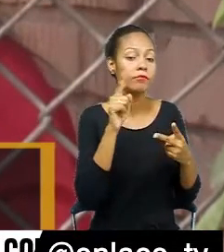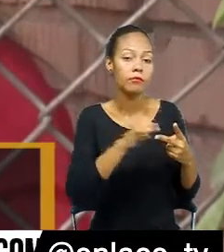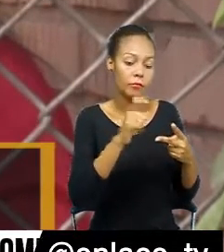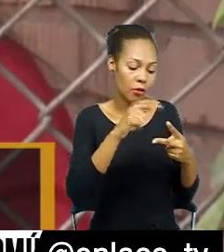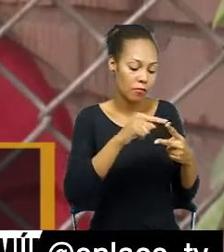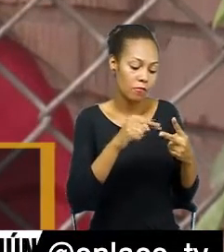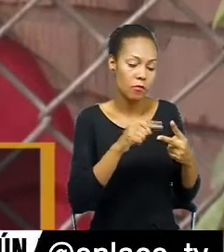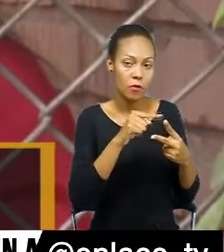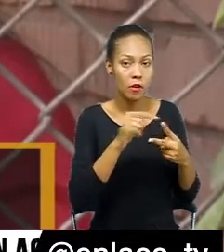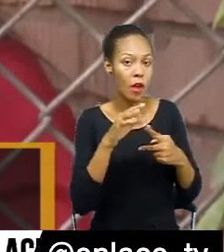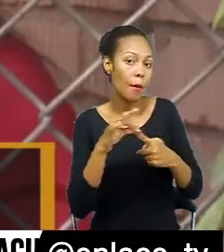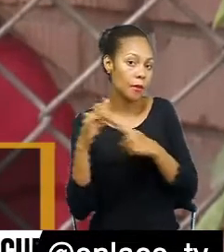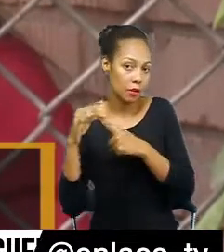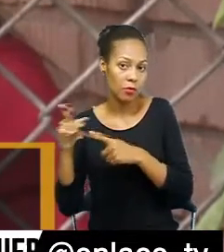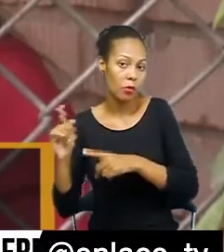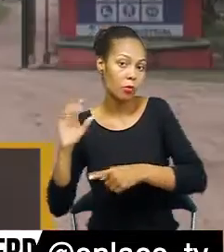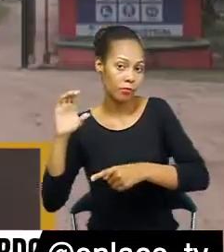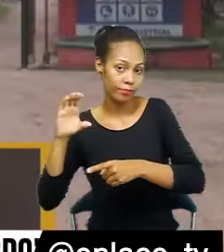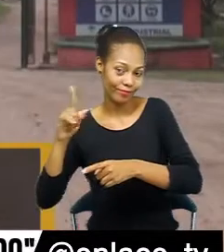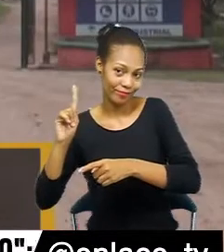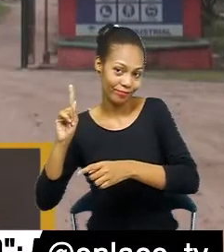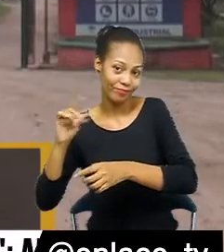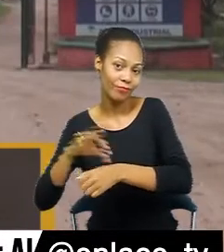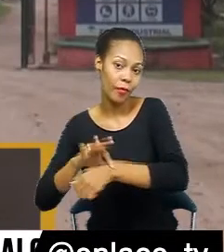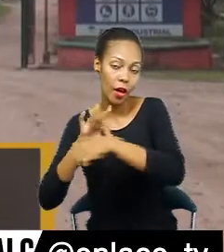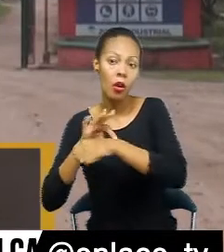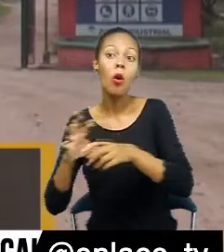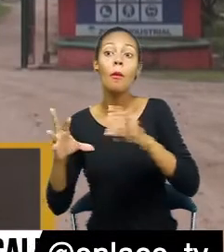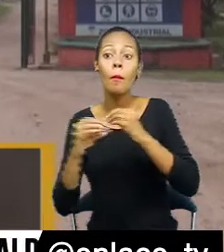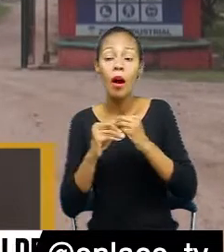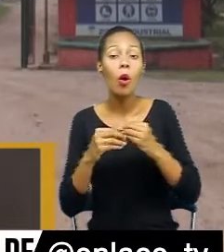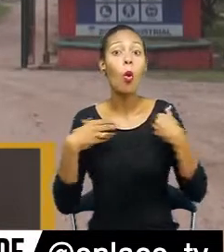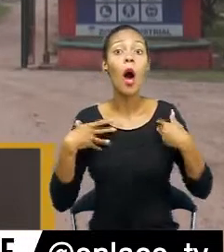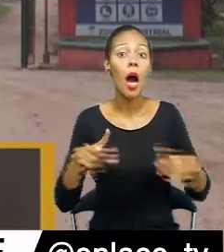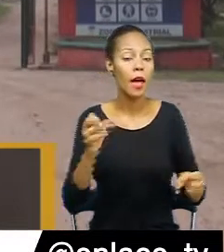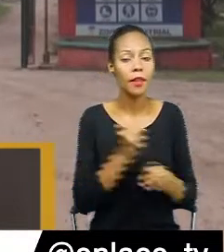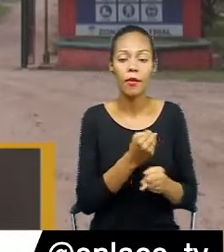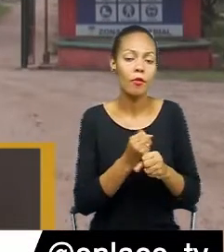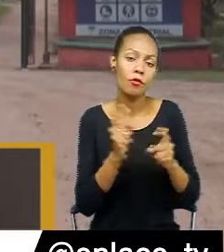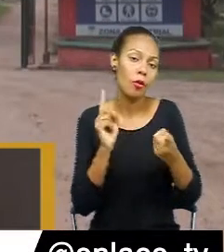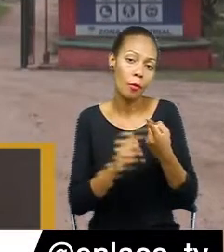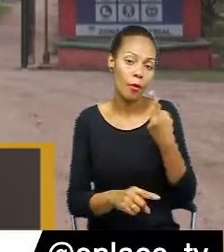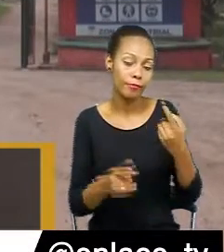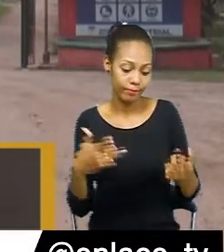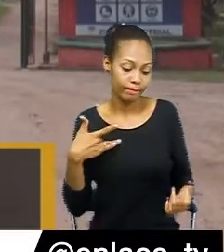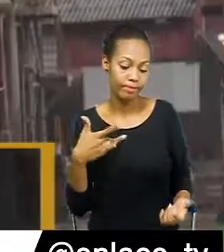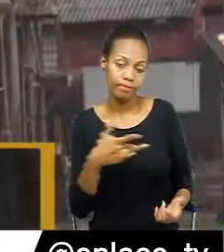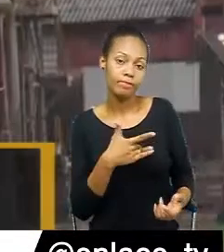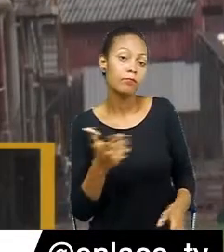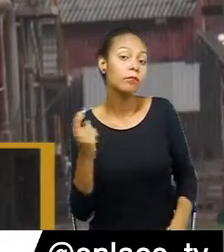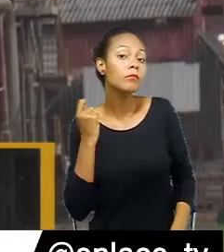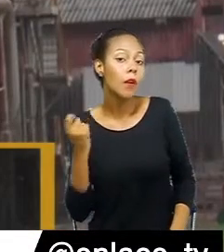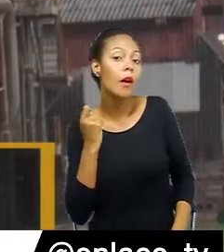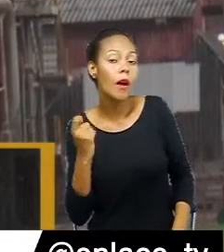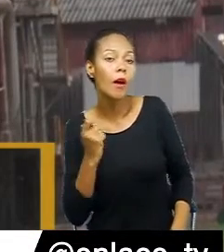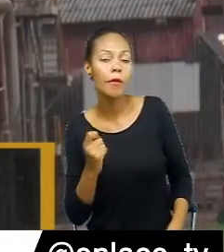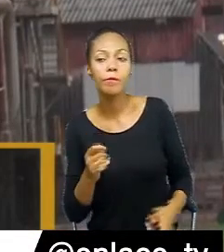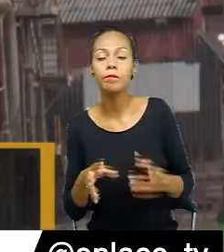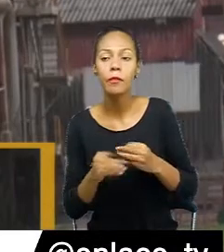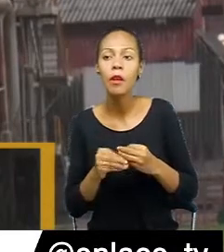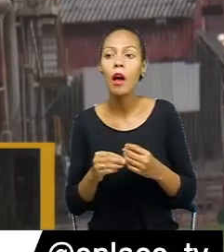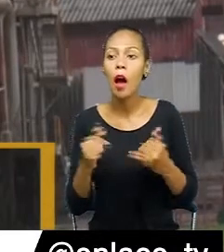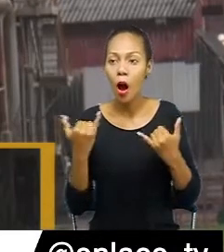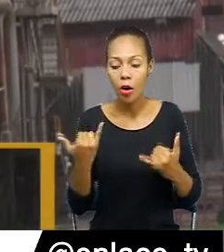en un incierto, como le decía, porque la verdad no sé qué va a pasar, porque es más, ya empecé una valoración con